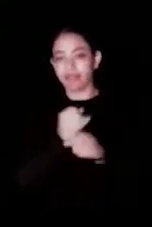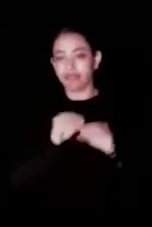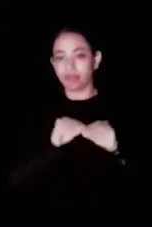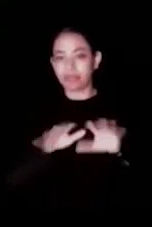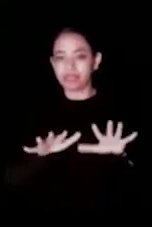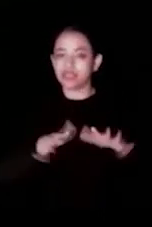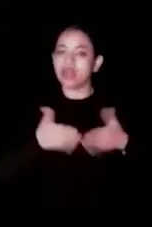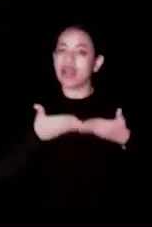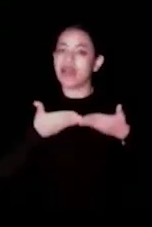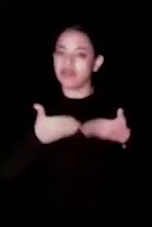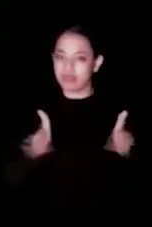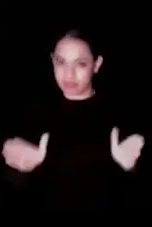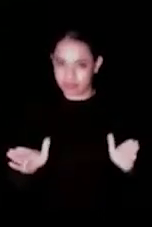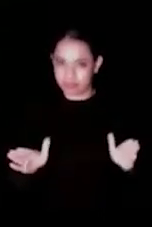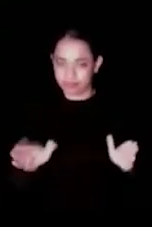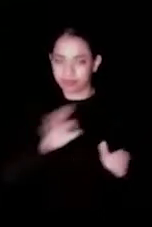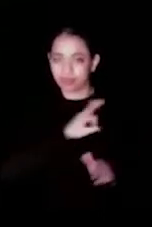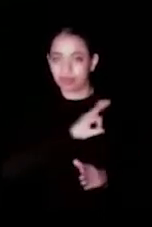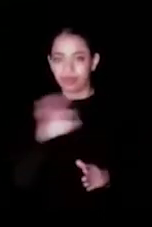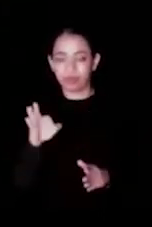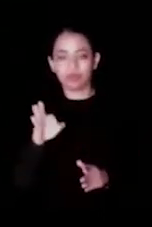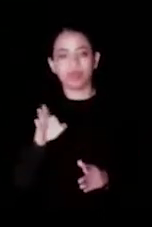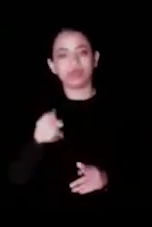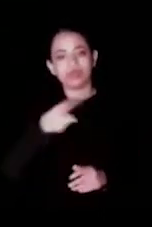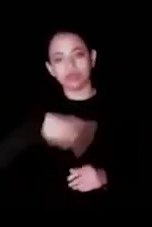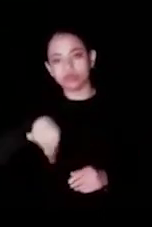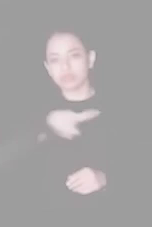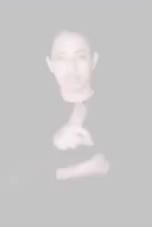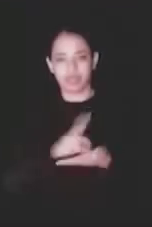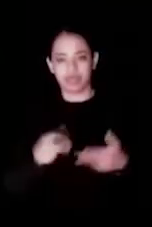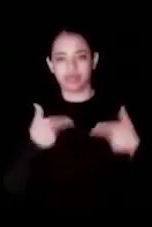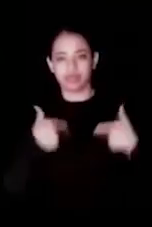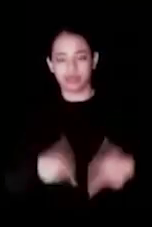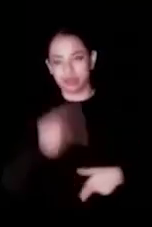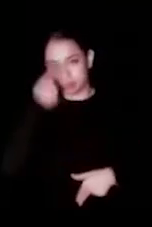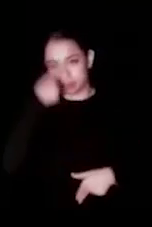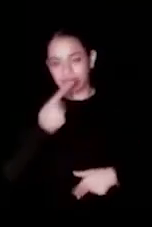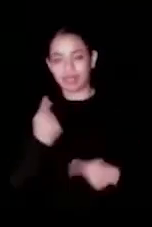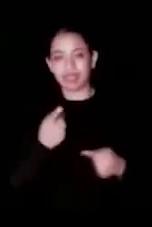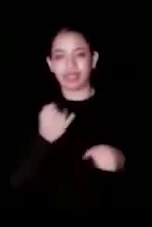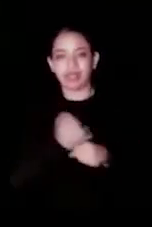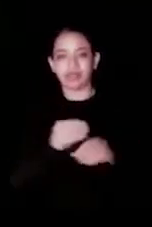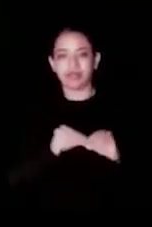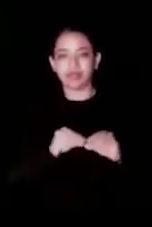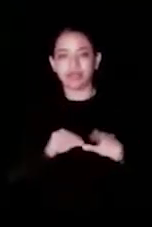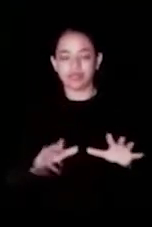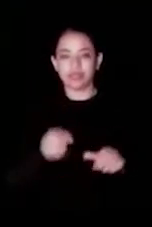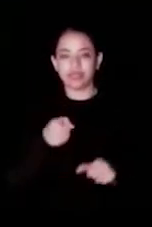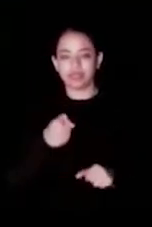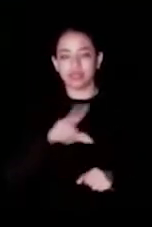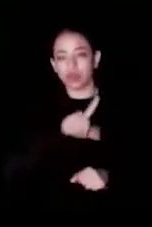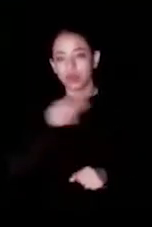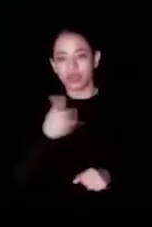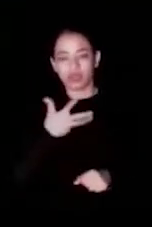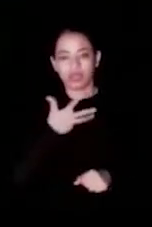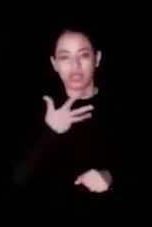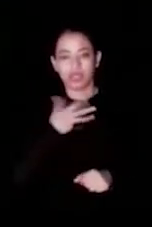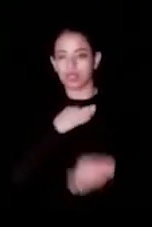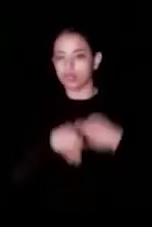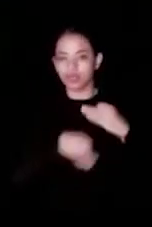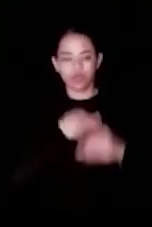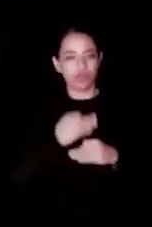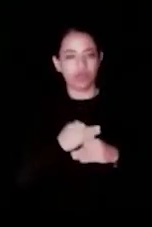digitales que puedan ser reutilizados los otros queremos hoy posicionar datos abiertos